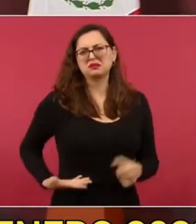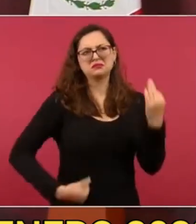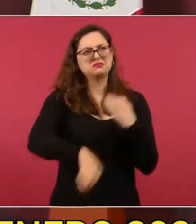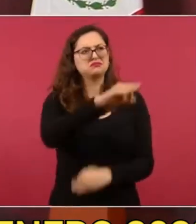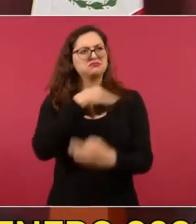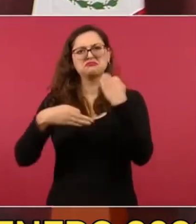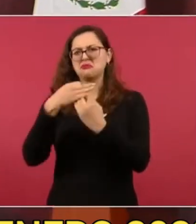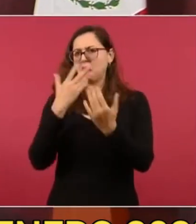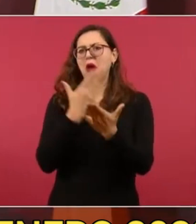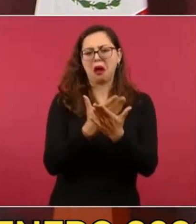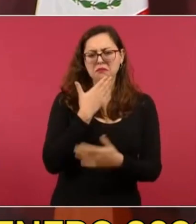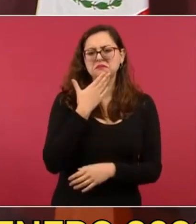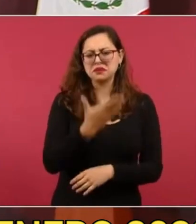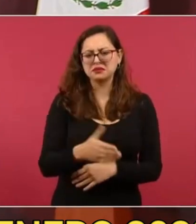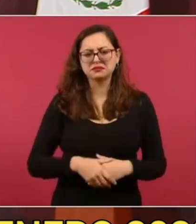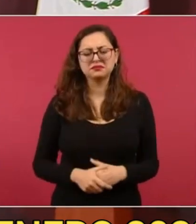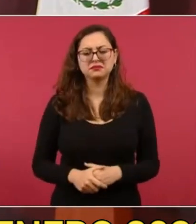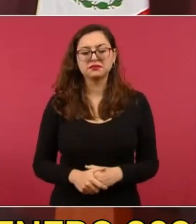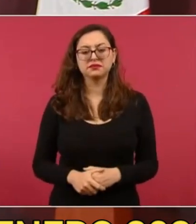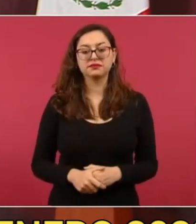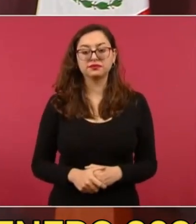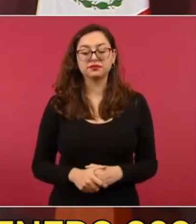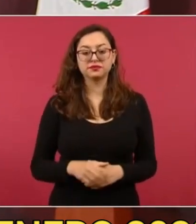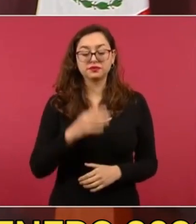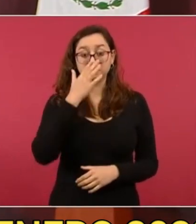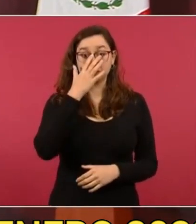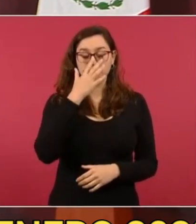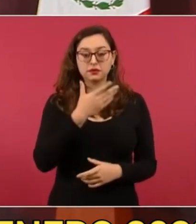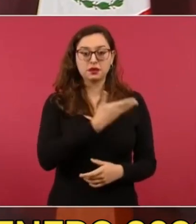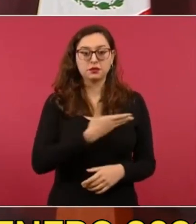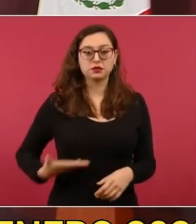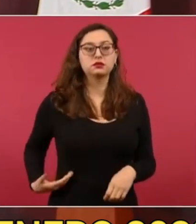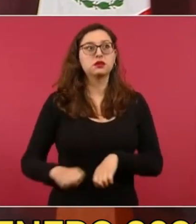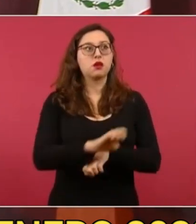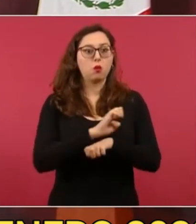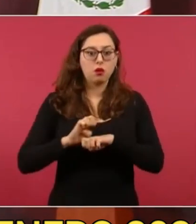hasta con el presidente de Ecuador,